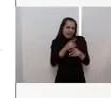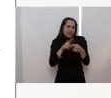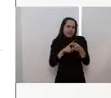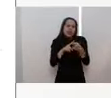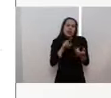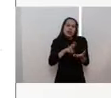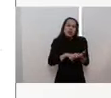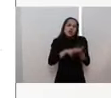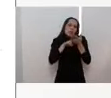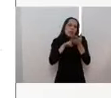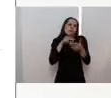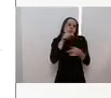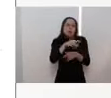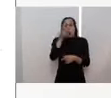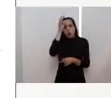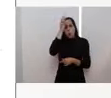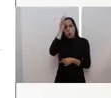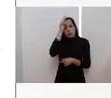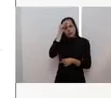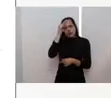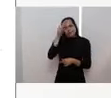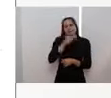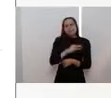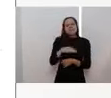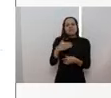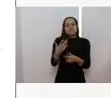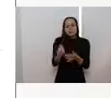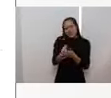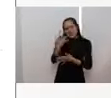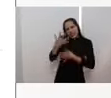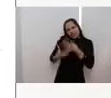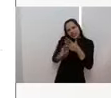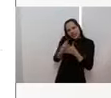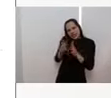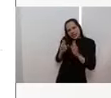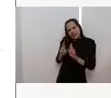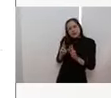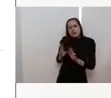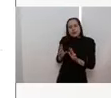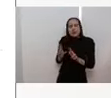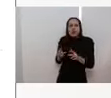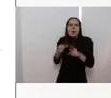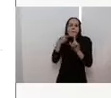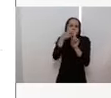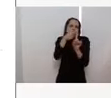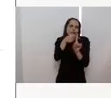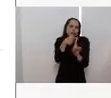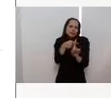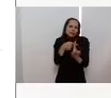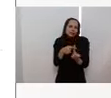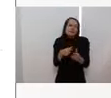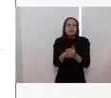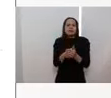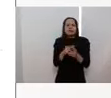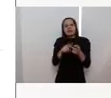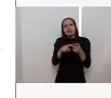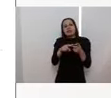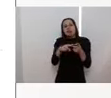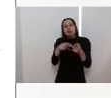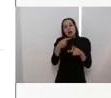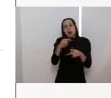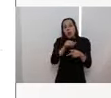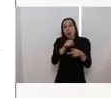donde el hospital pudo lograr resultados positivos en su parte financiera una fase de transferencia donde una vez